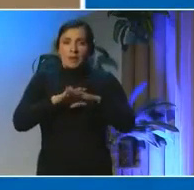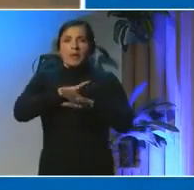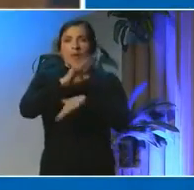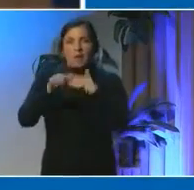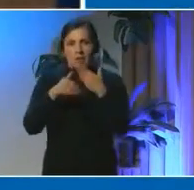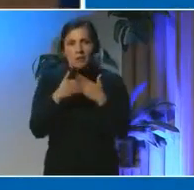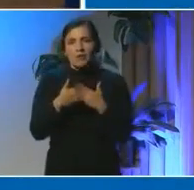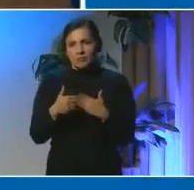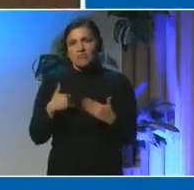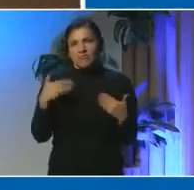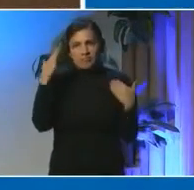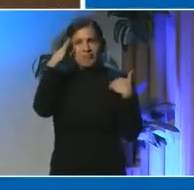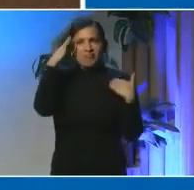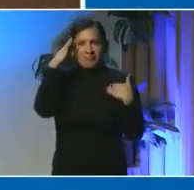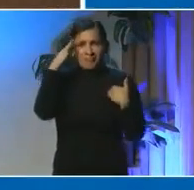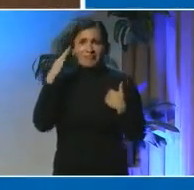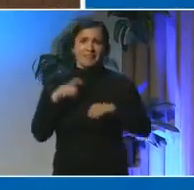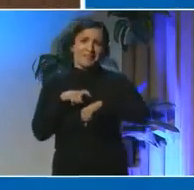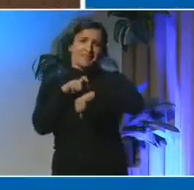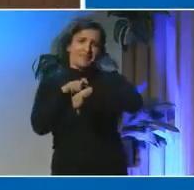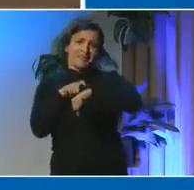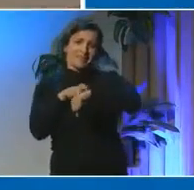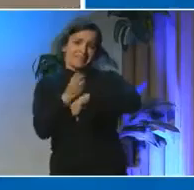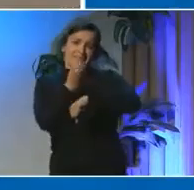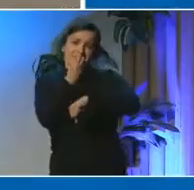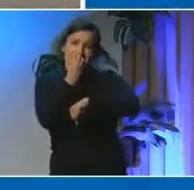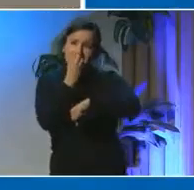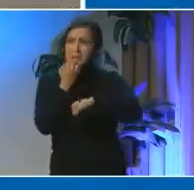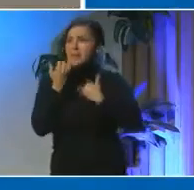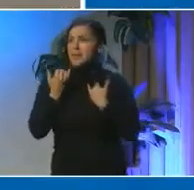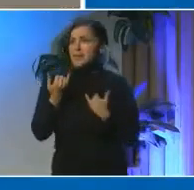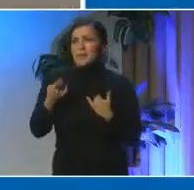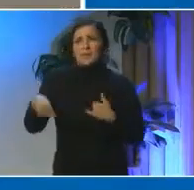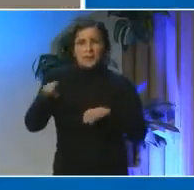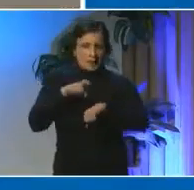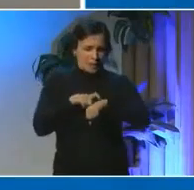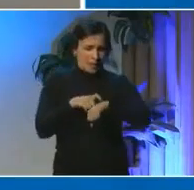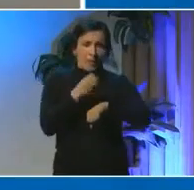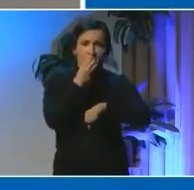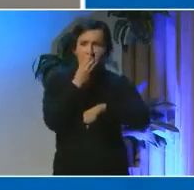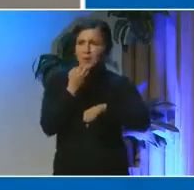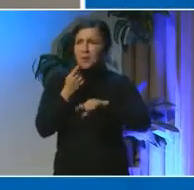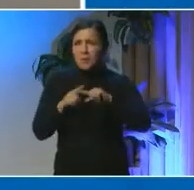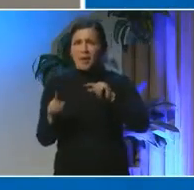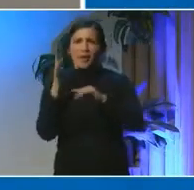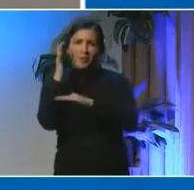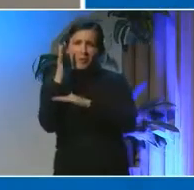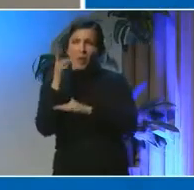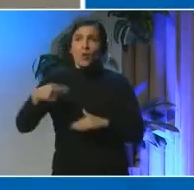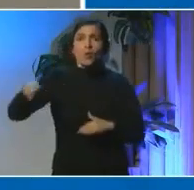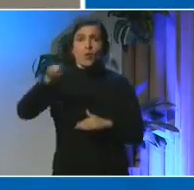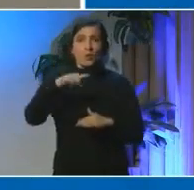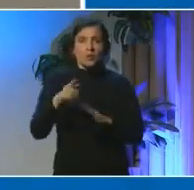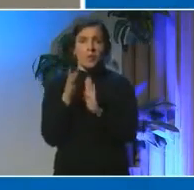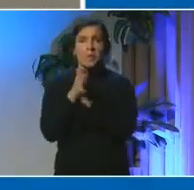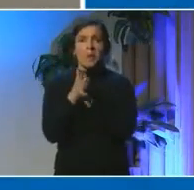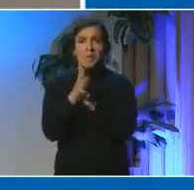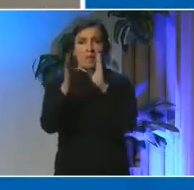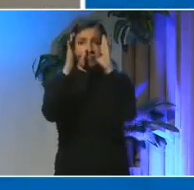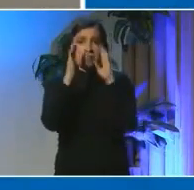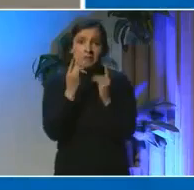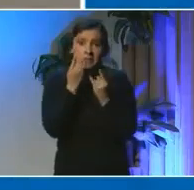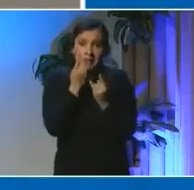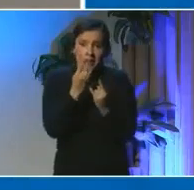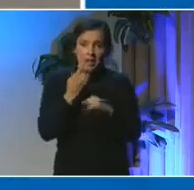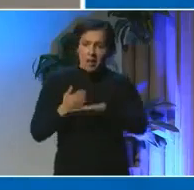interponemos todas entre su almuerzo y y esta charla pero creo que lo que van a oír Aquí les interesa eh con Santiago nos